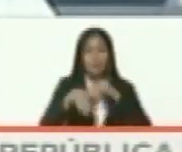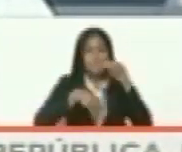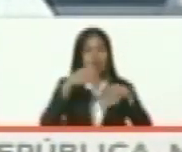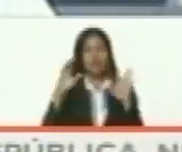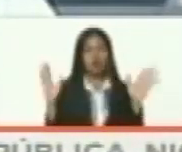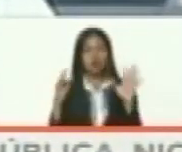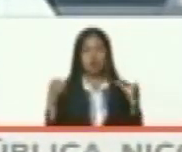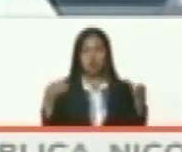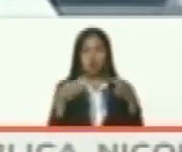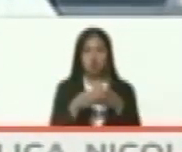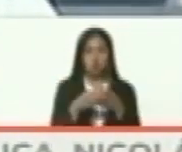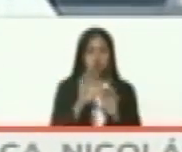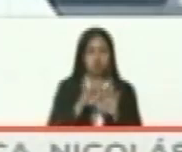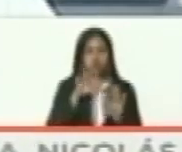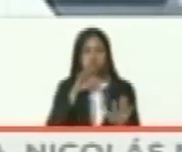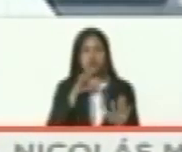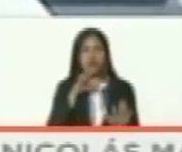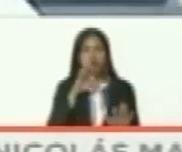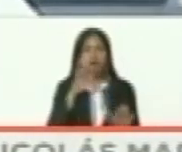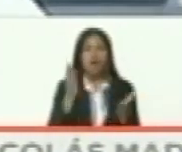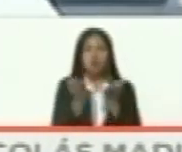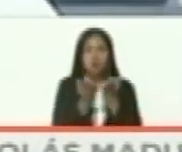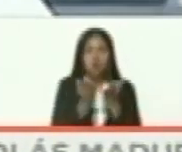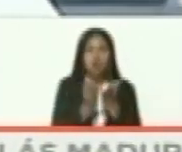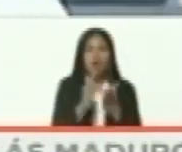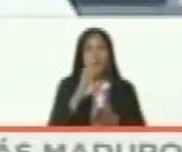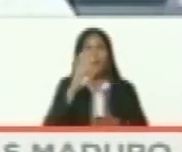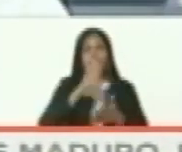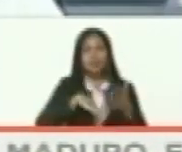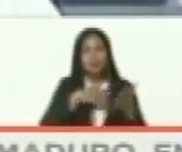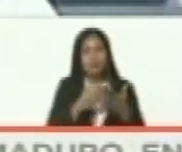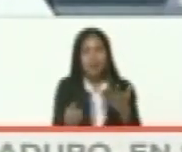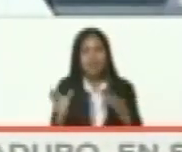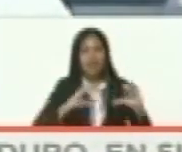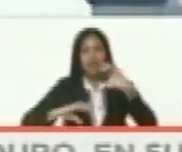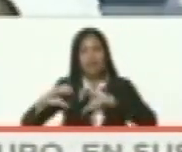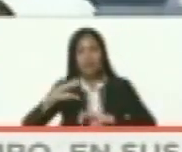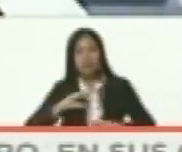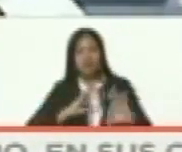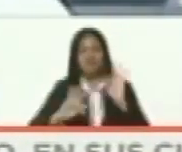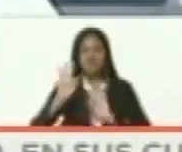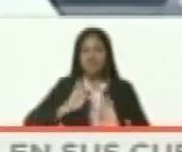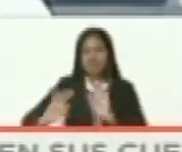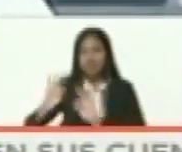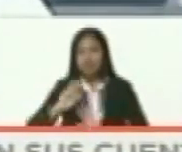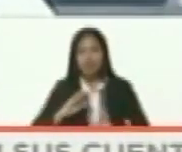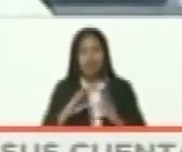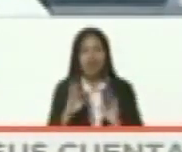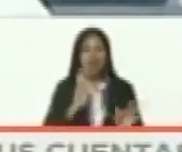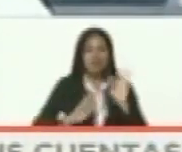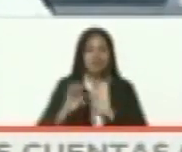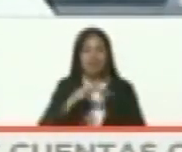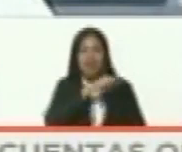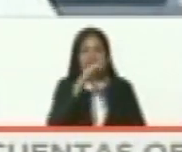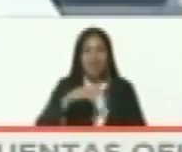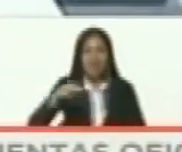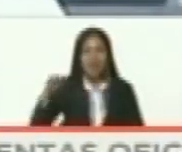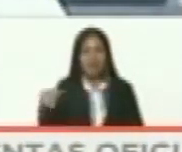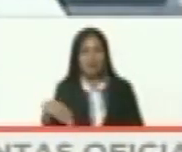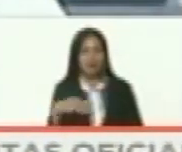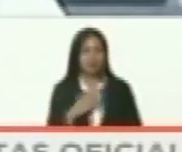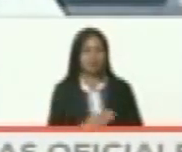Un grupo, íbamos a estudiar matemática, química, física. La física del mar.